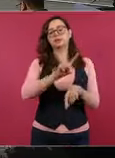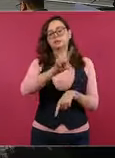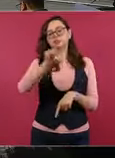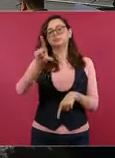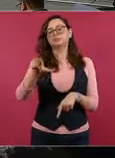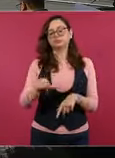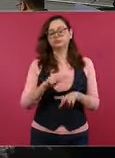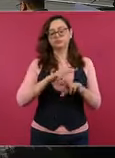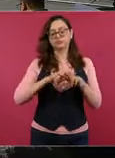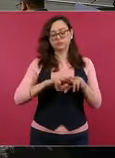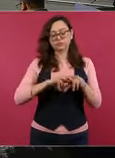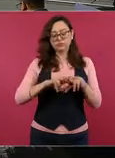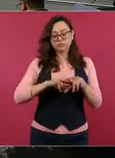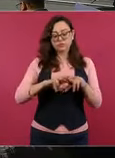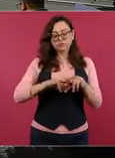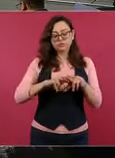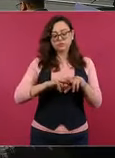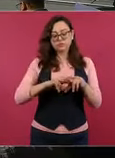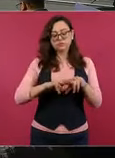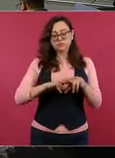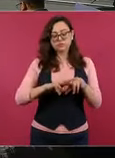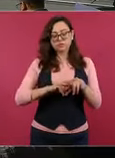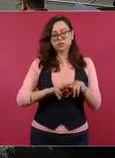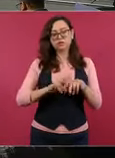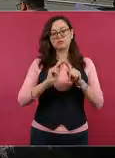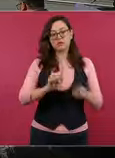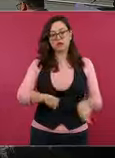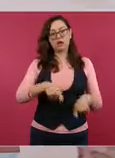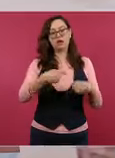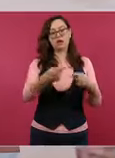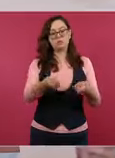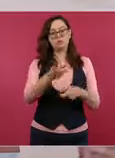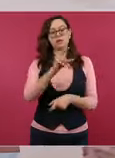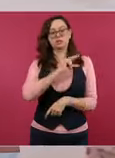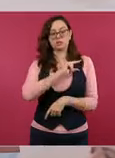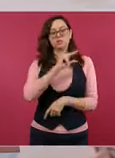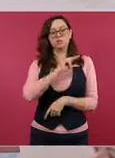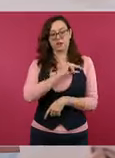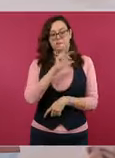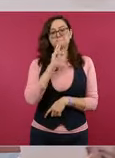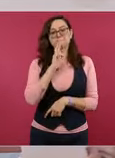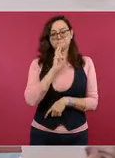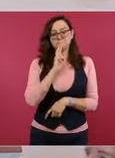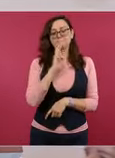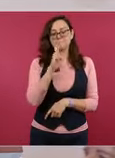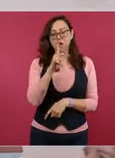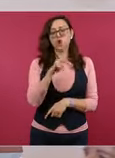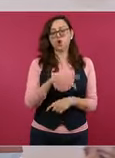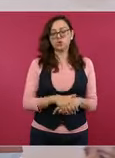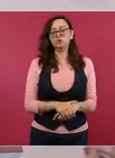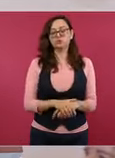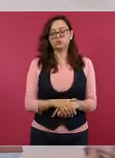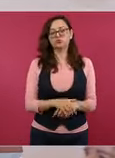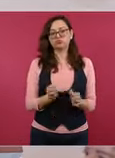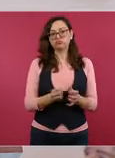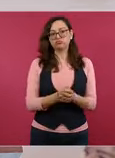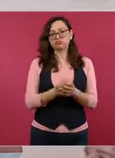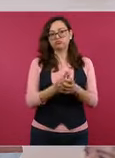de México porque si no, nos van a absorber, están creciendo demasiado.